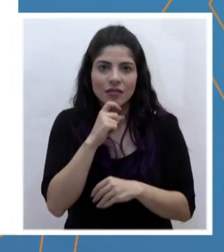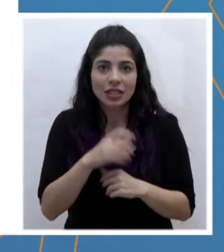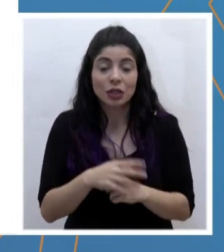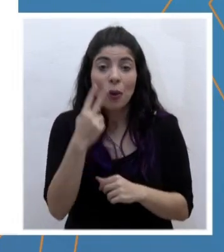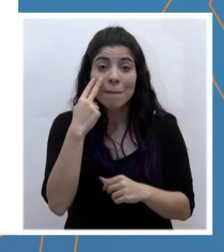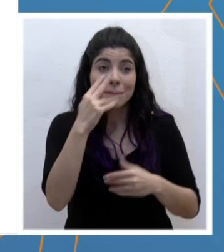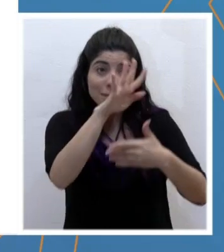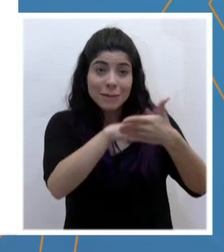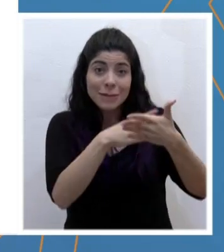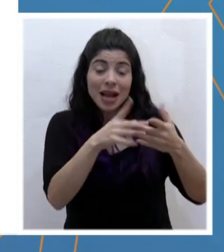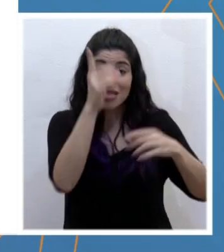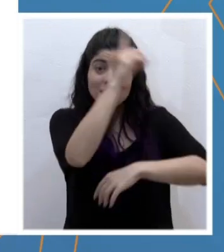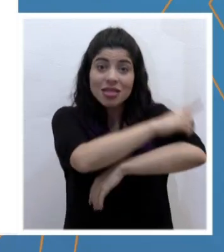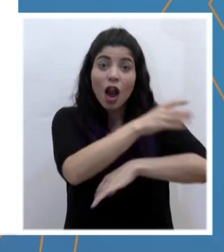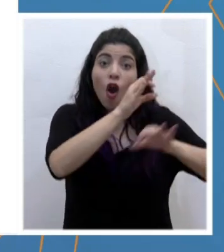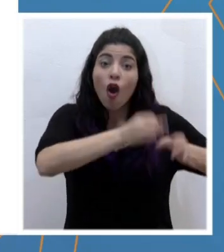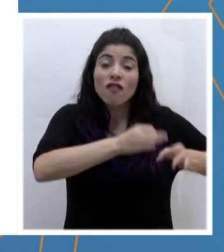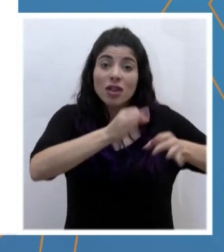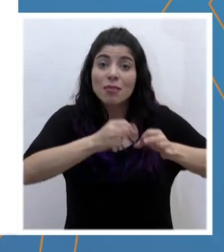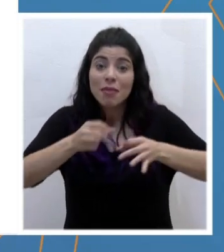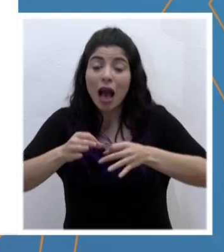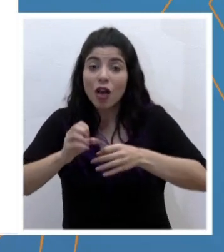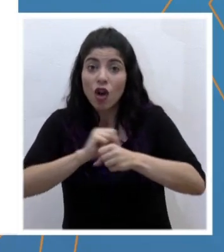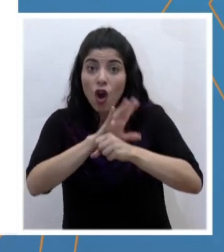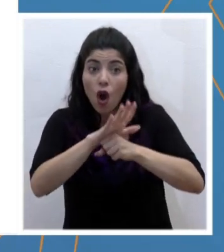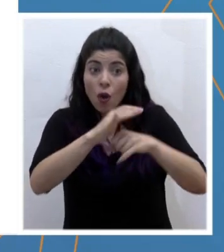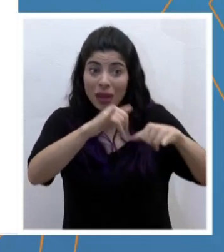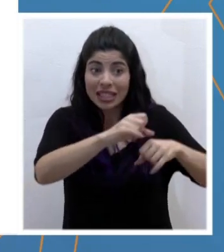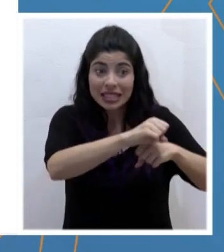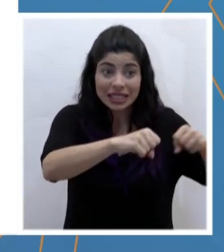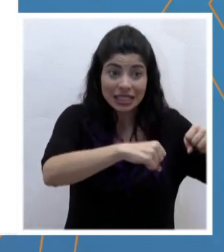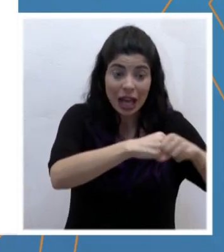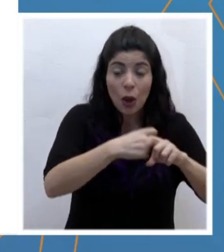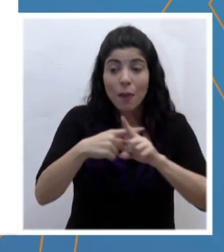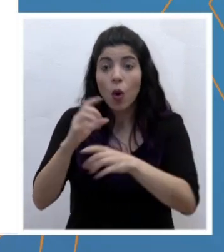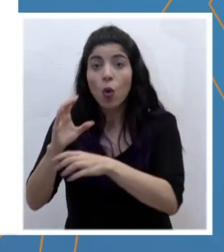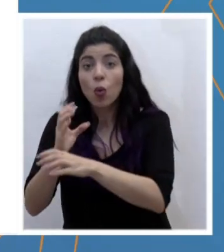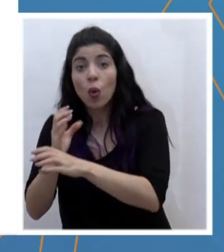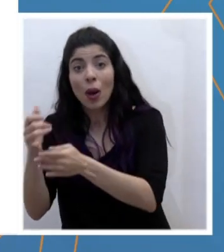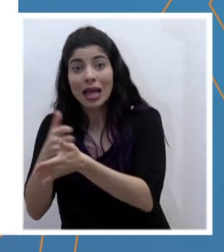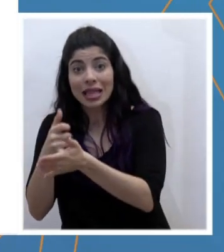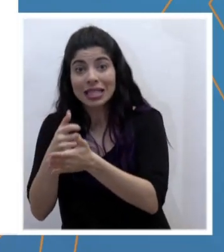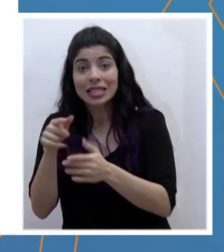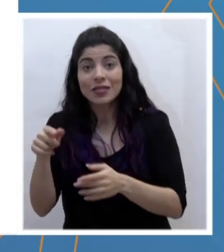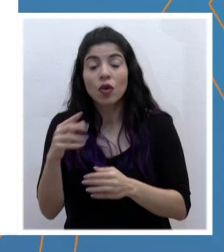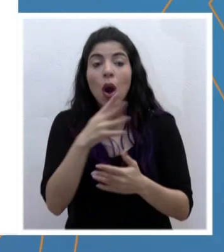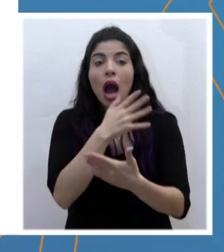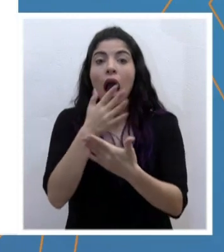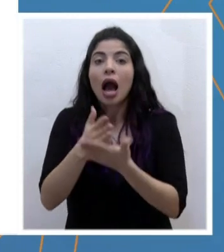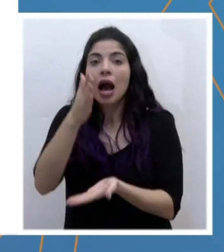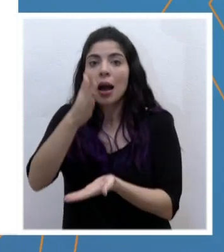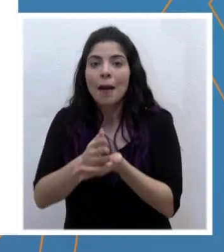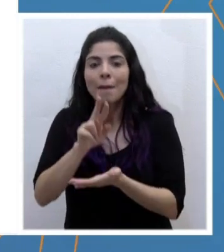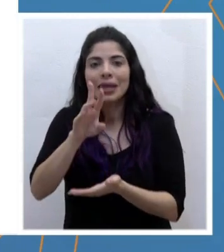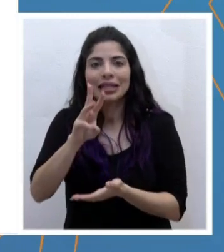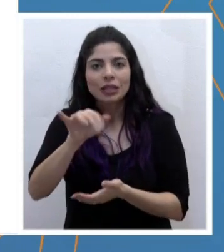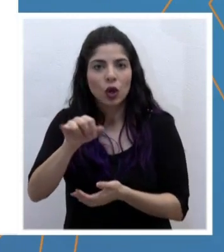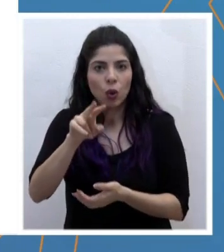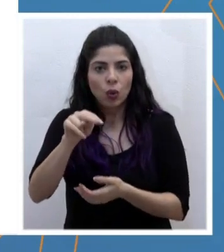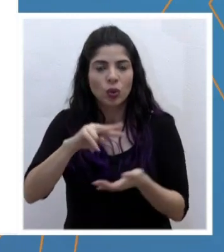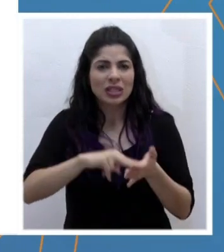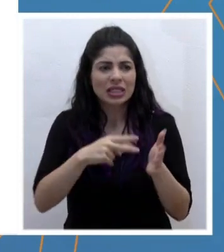cada día de confirmados por COVID-19 en el salón y en la UCI al 26 de junio. lo cual evidencia que tenemos un